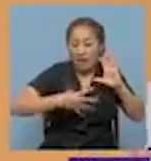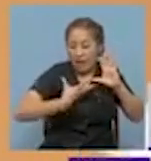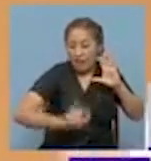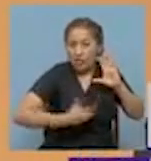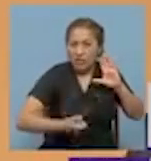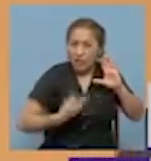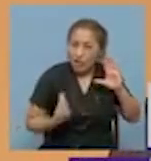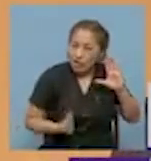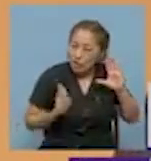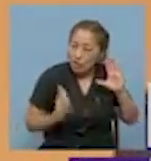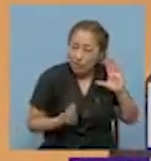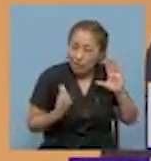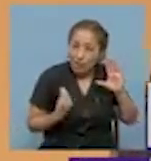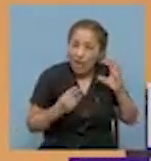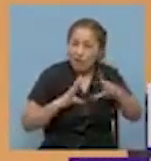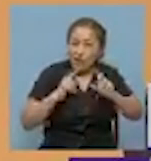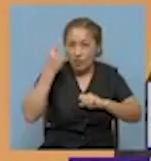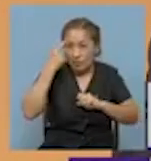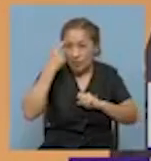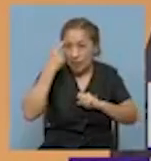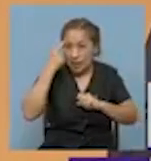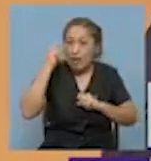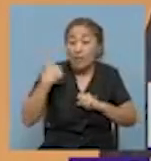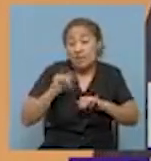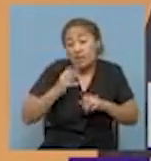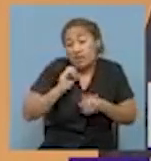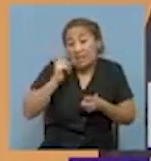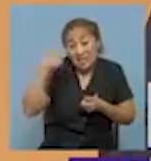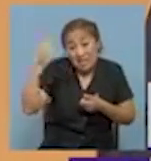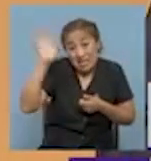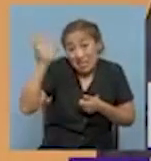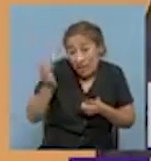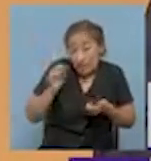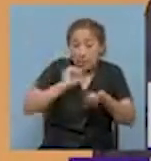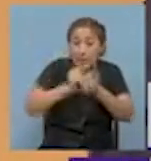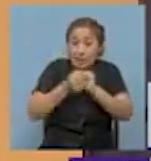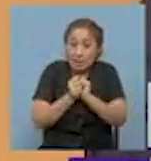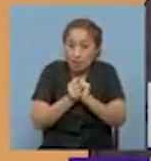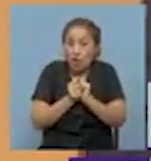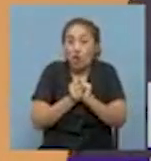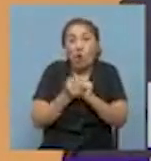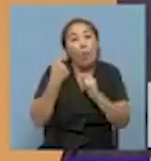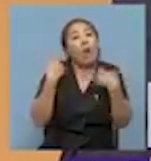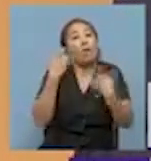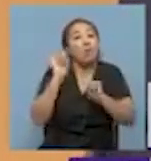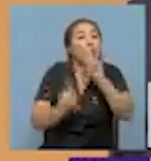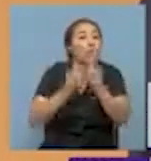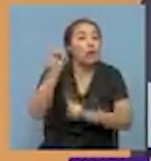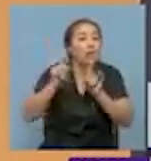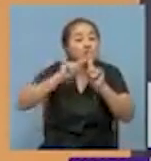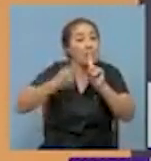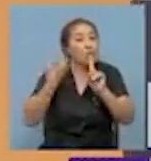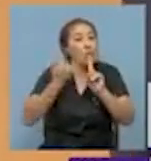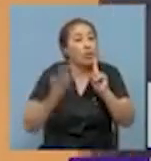sexualización temprana genera embarazos tempranos entonces cuál es la solución el aborto el aborto como